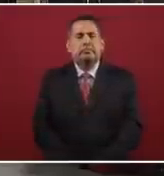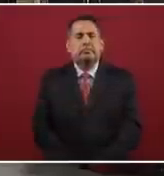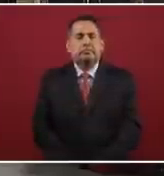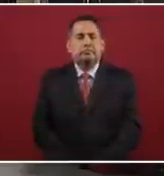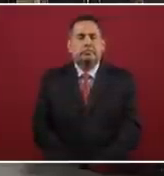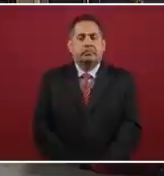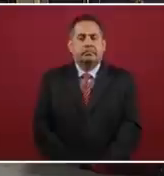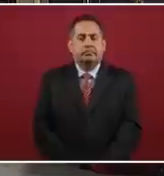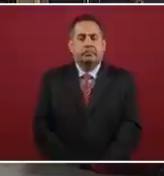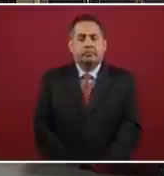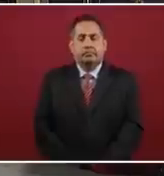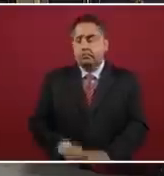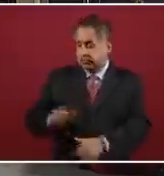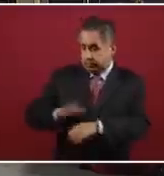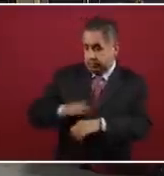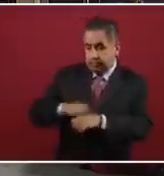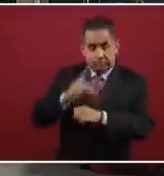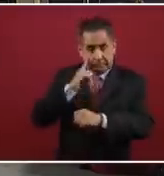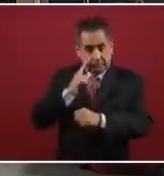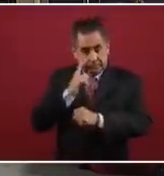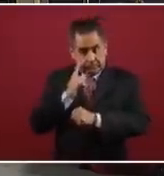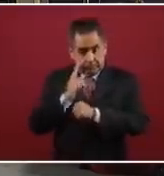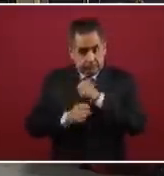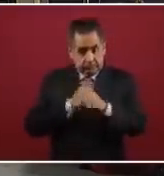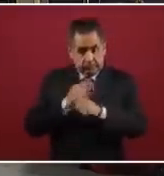¿Cómo no? Para el año